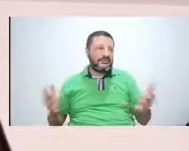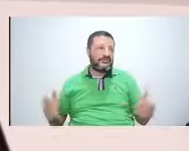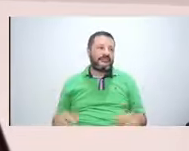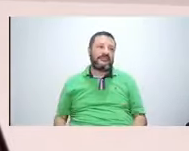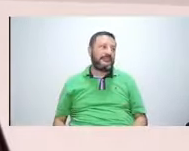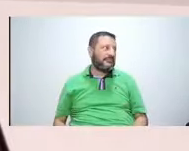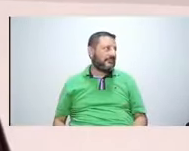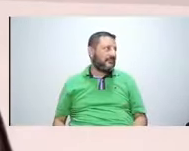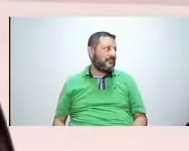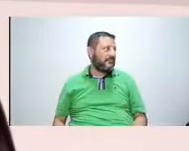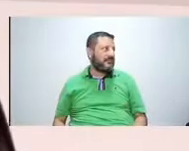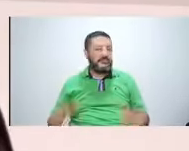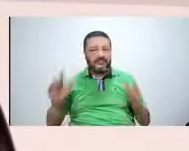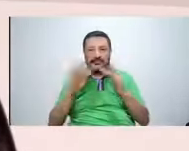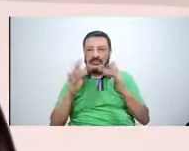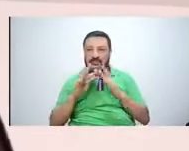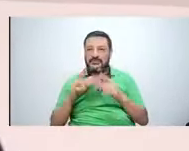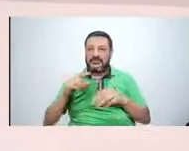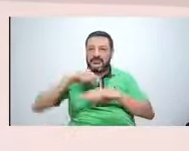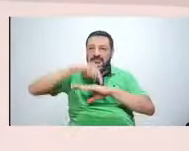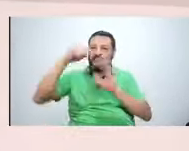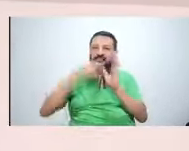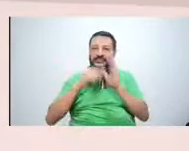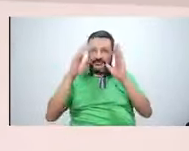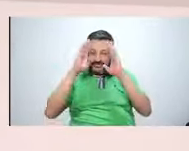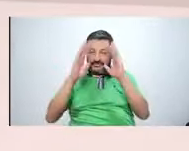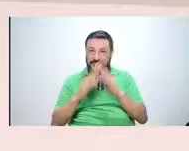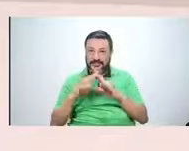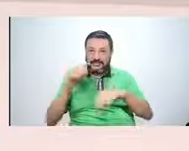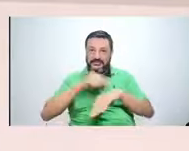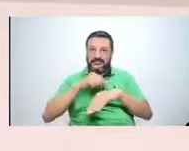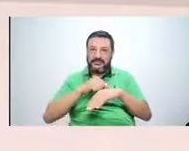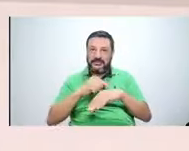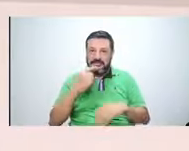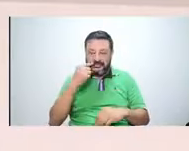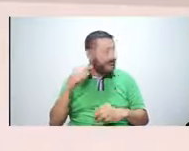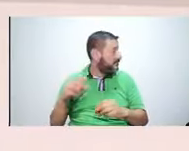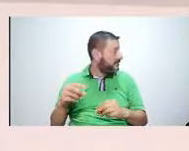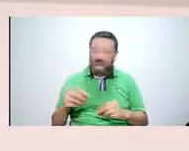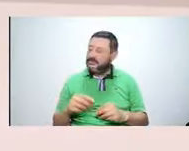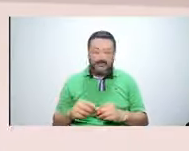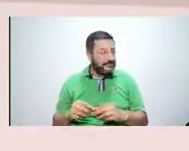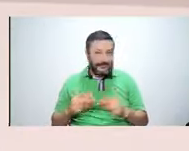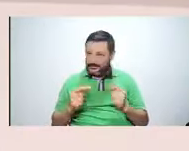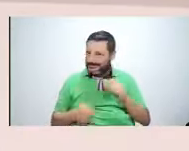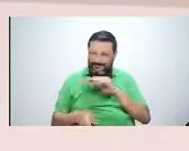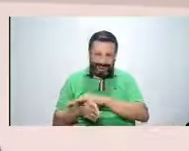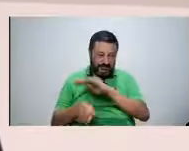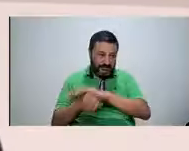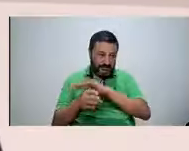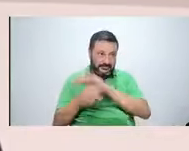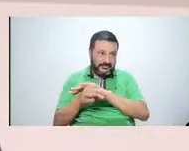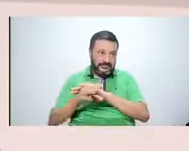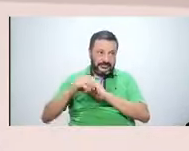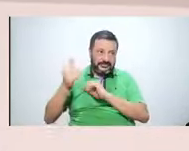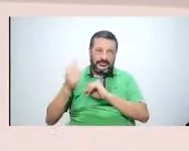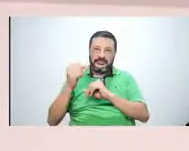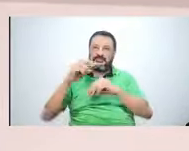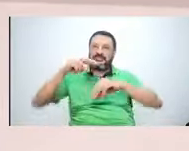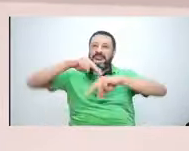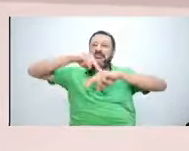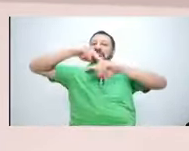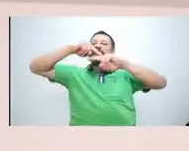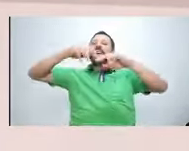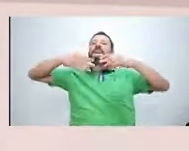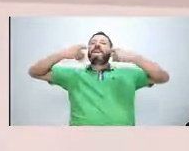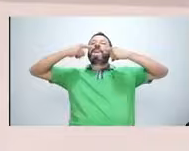más complejos, porque tú no tienes tiempo de respirar, de parar, nada. En los otros aparatos tú puedes respirar mientras